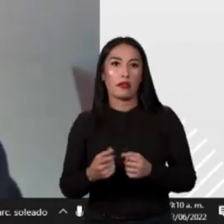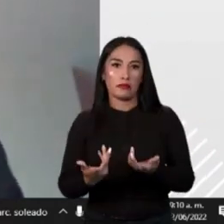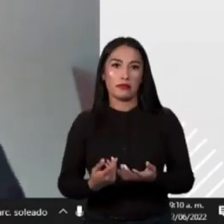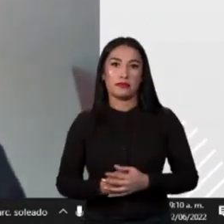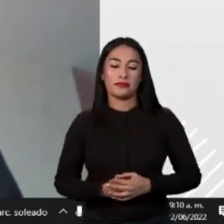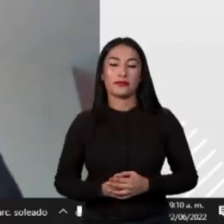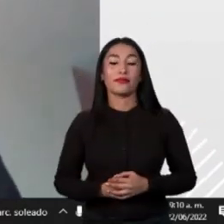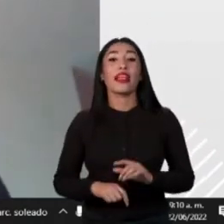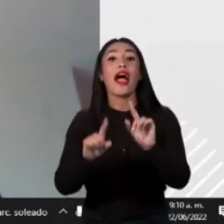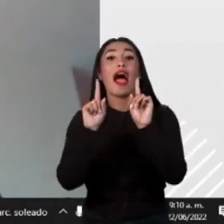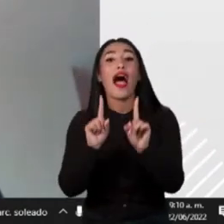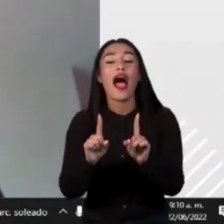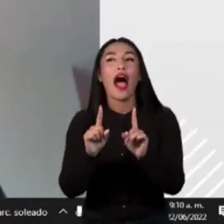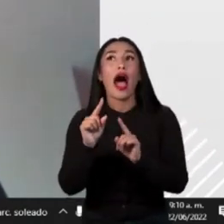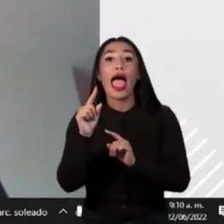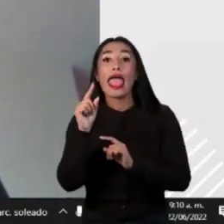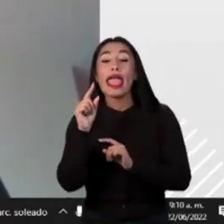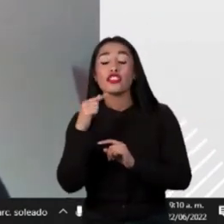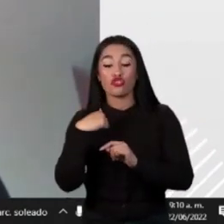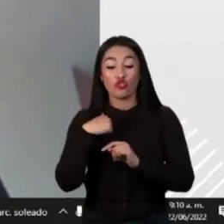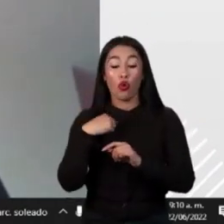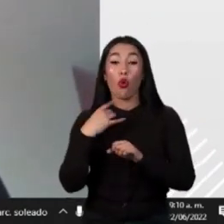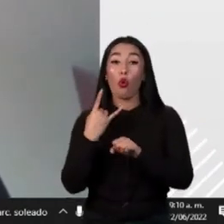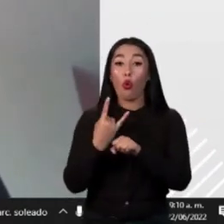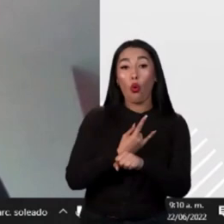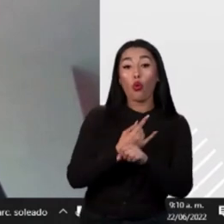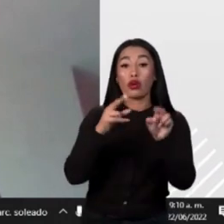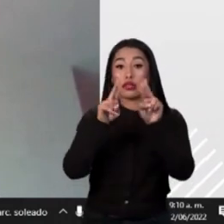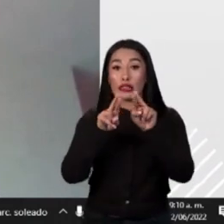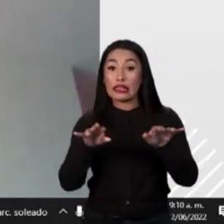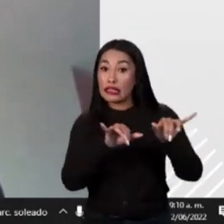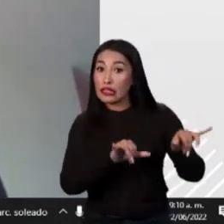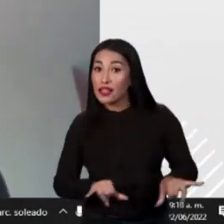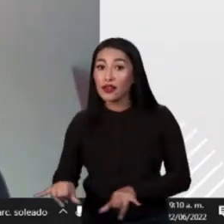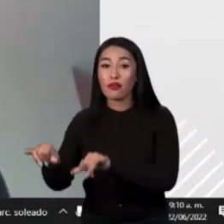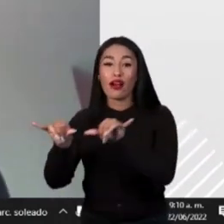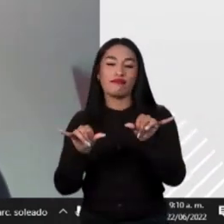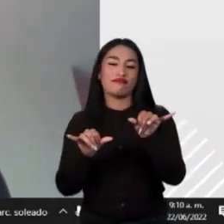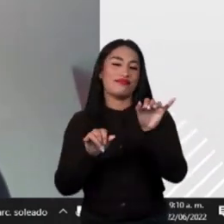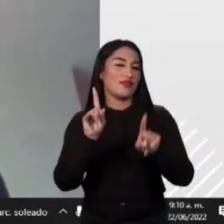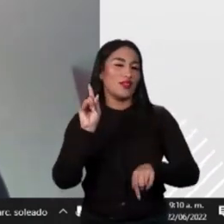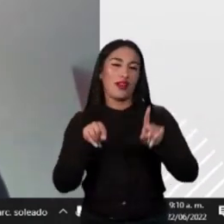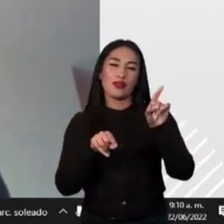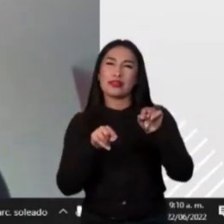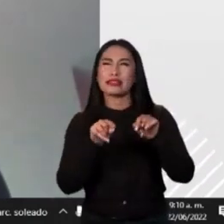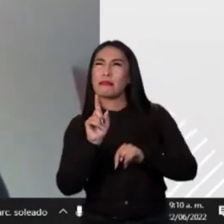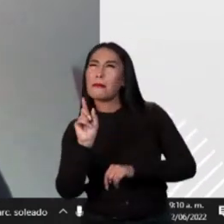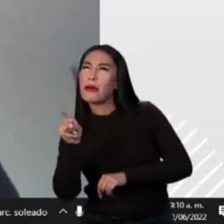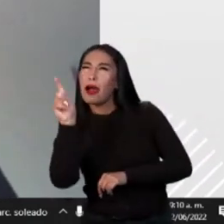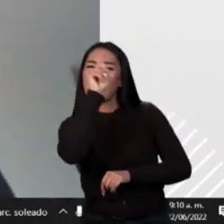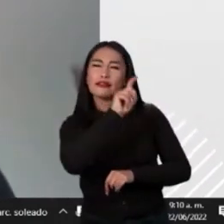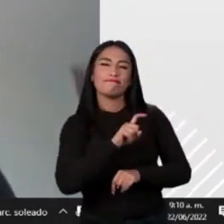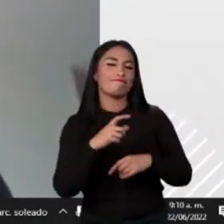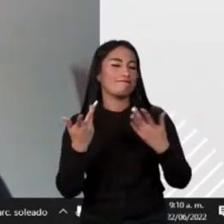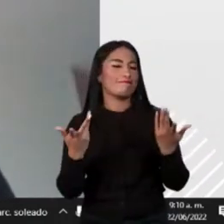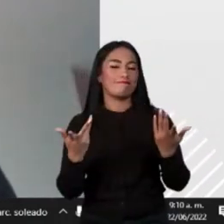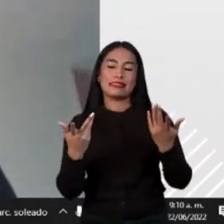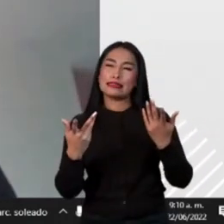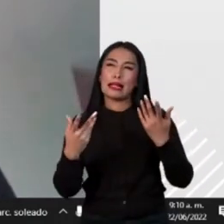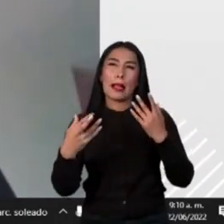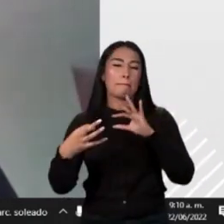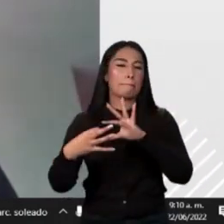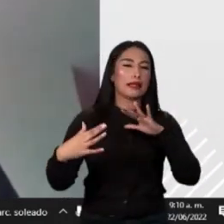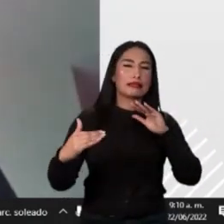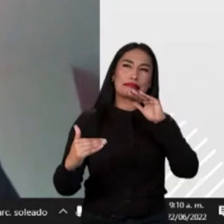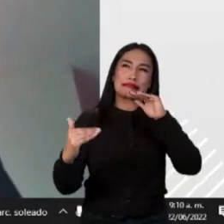la experiencia de Internet no es igual para todos. En la región, lamentablemente, todavía tenemos una enorme brecha digital que, sumada a la brecha de acceso a